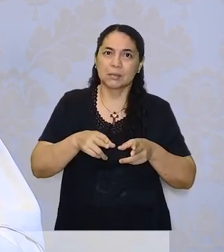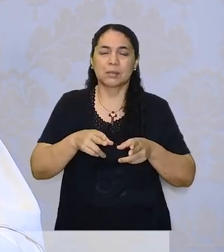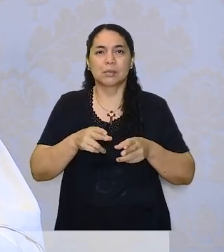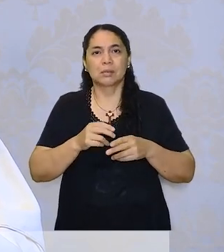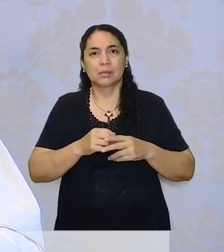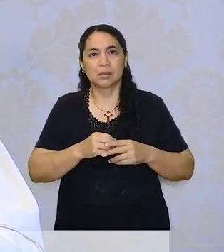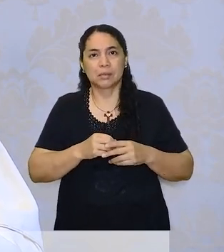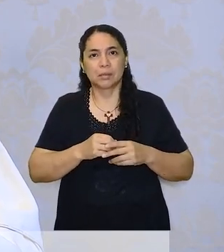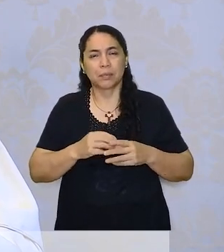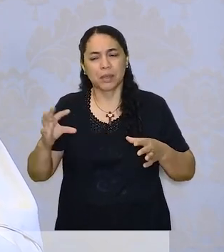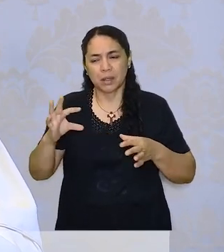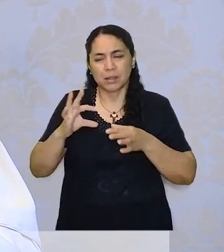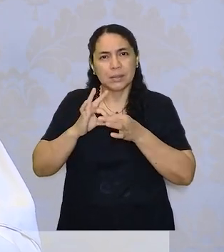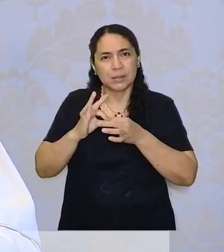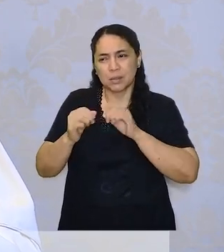de la Iglesia misma.